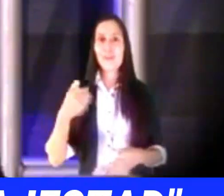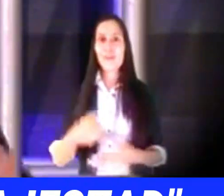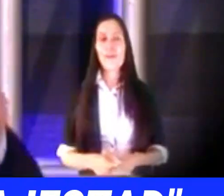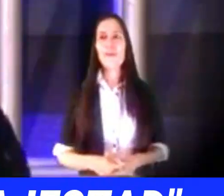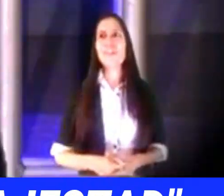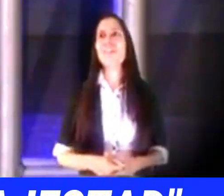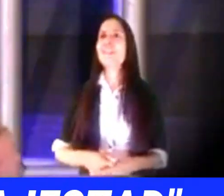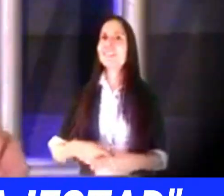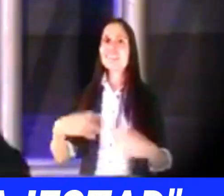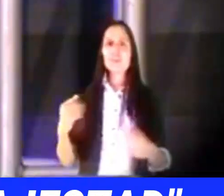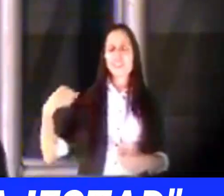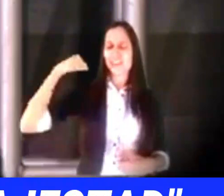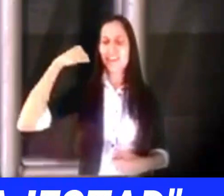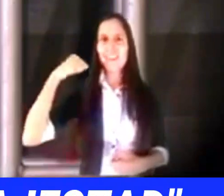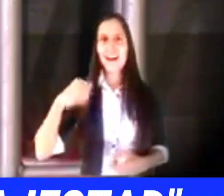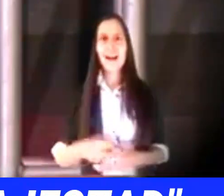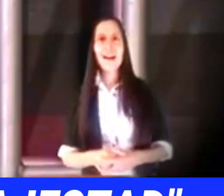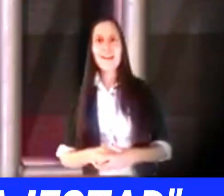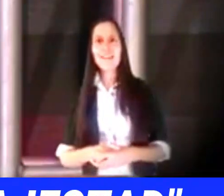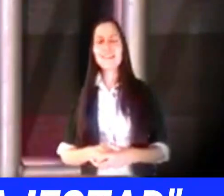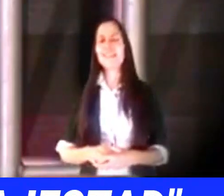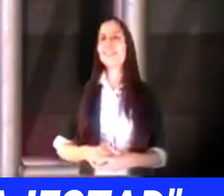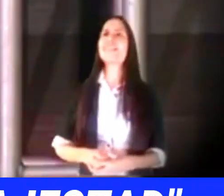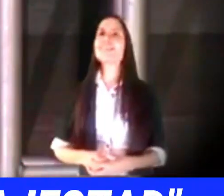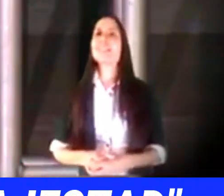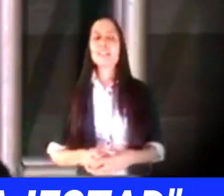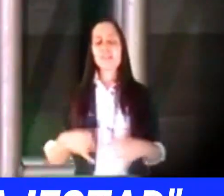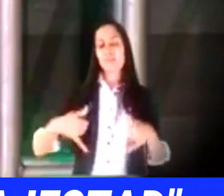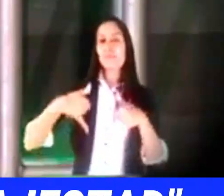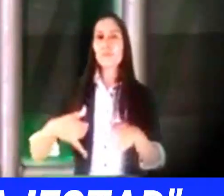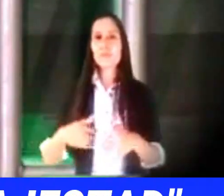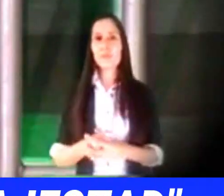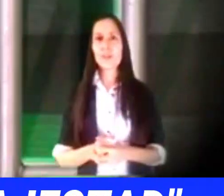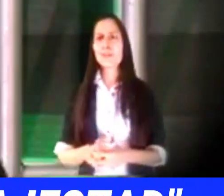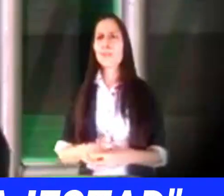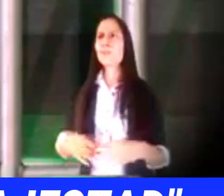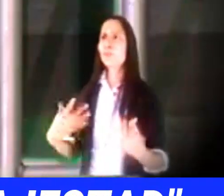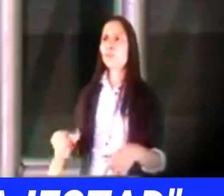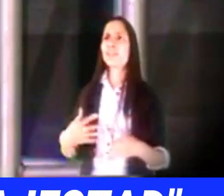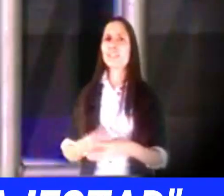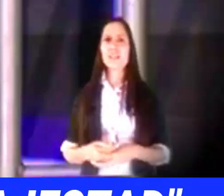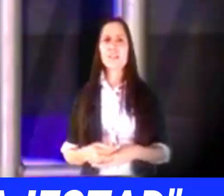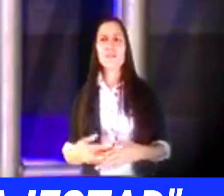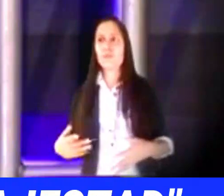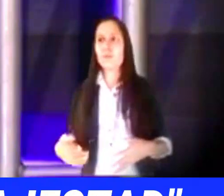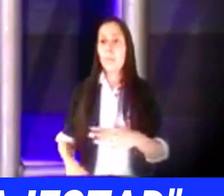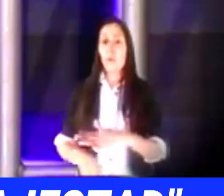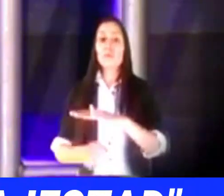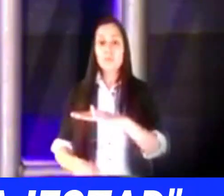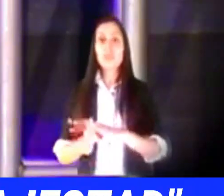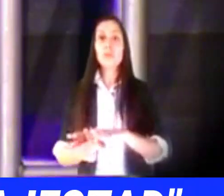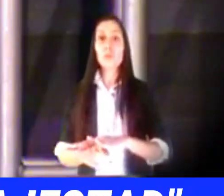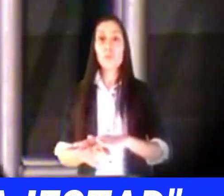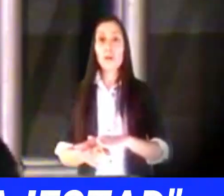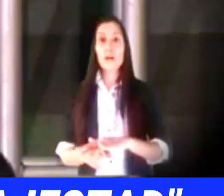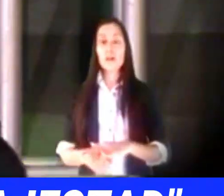liviano, o peso pesado, qué sé yo, y tienen que salir a defender la corona. Alguien se